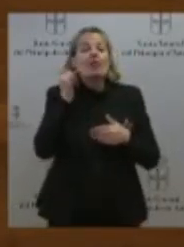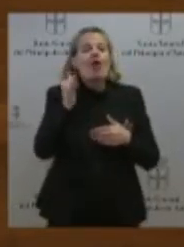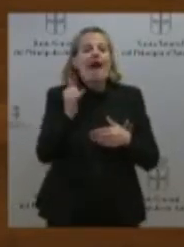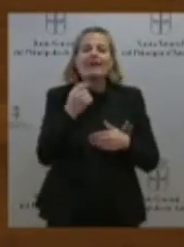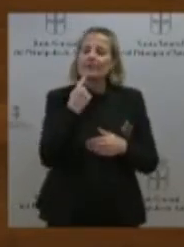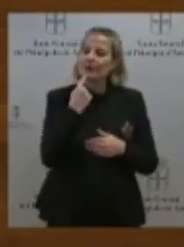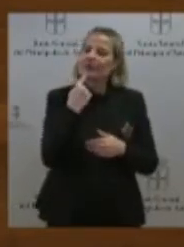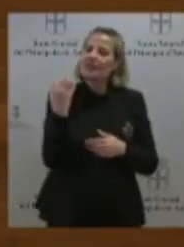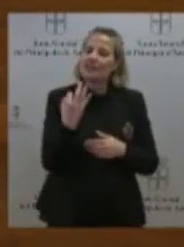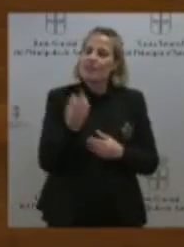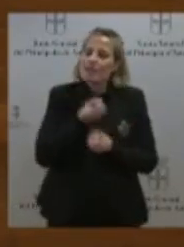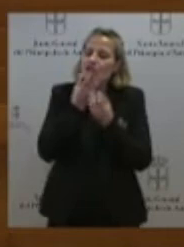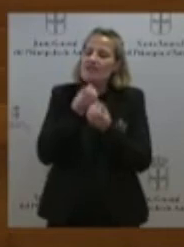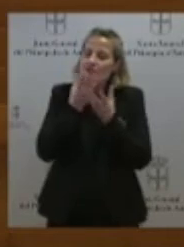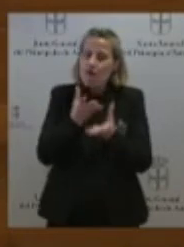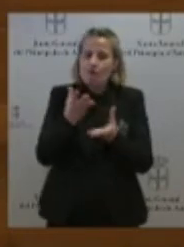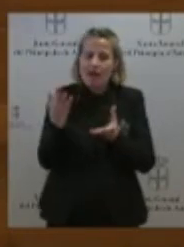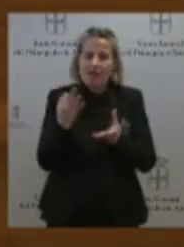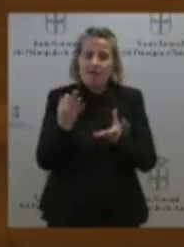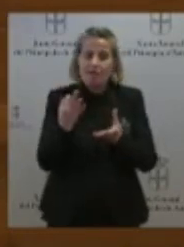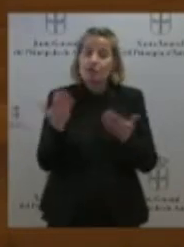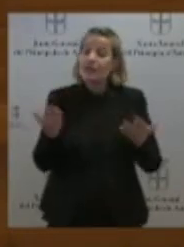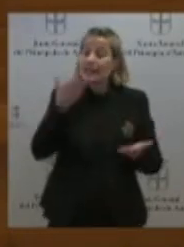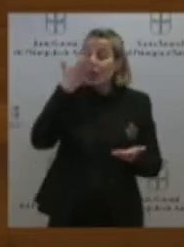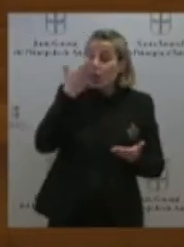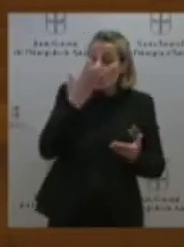escuela somos todavía tan plásticos y permeables